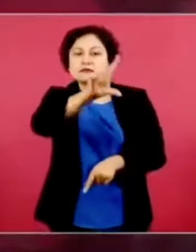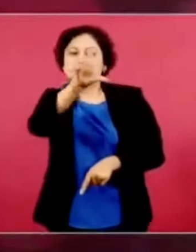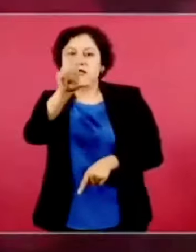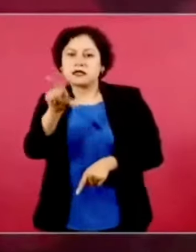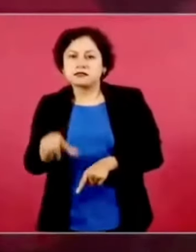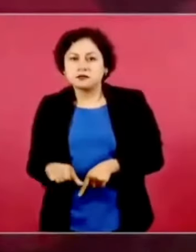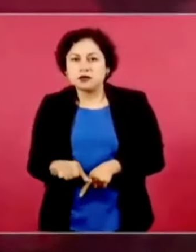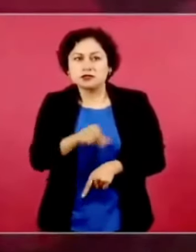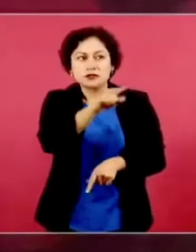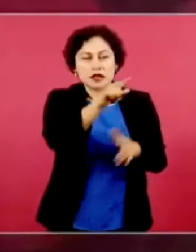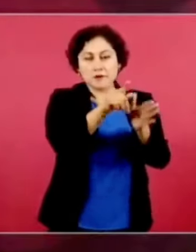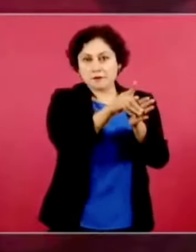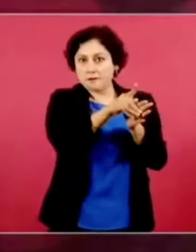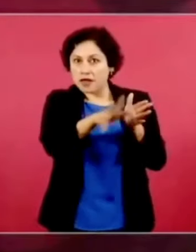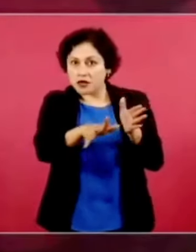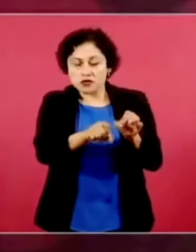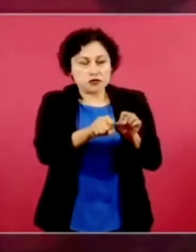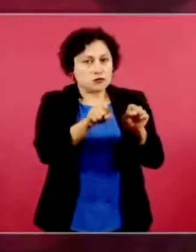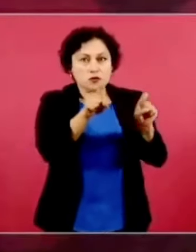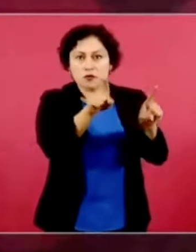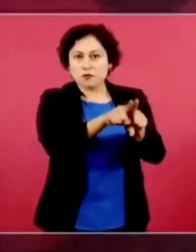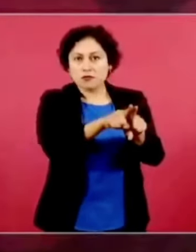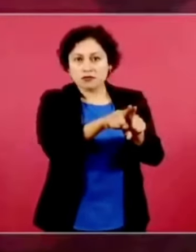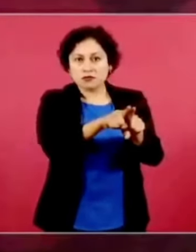con una campaña.